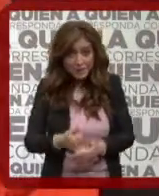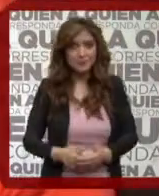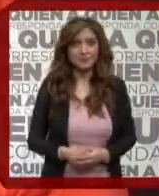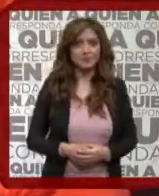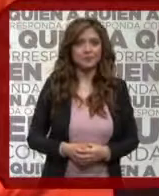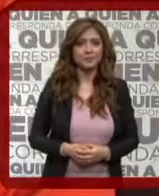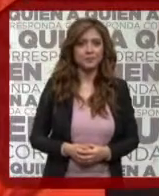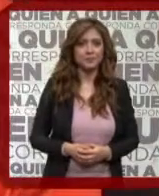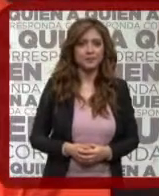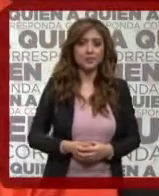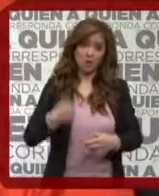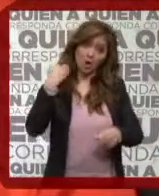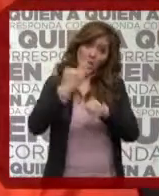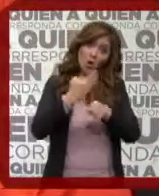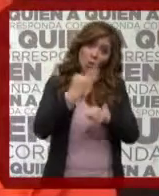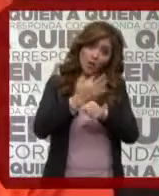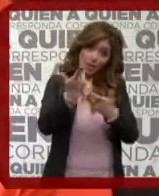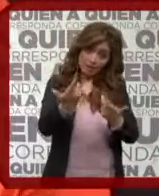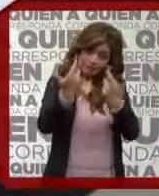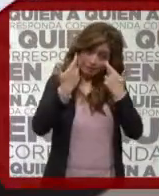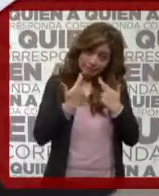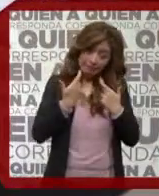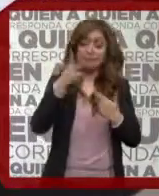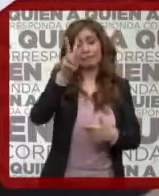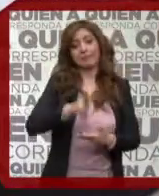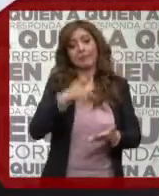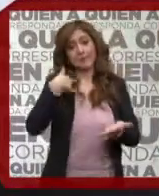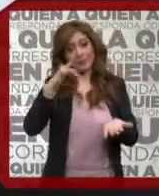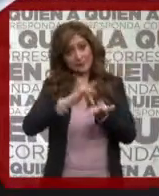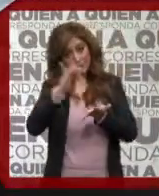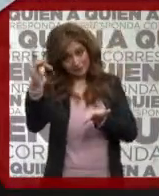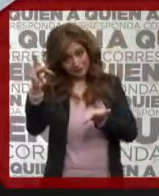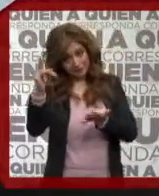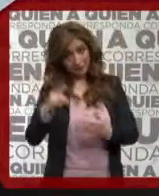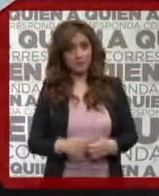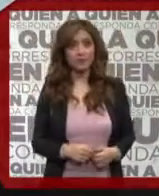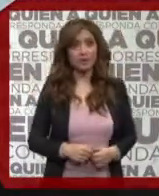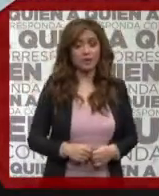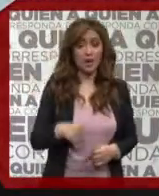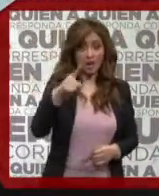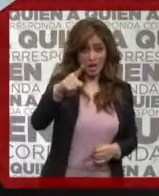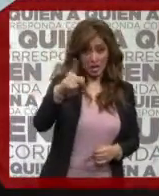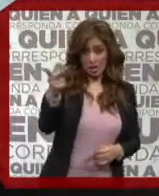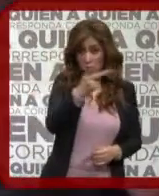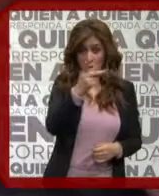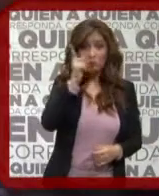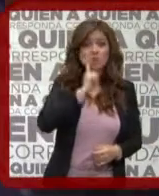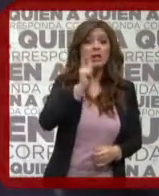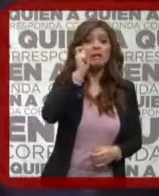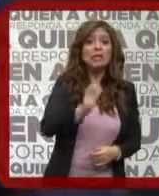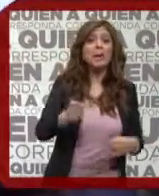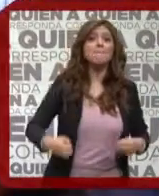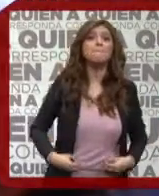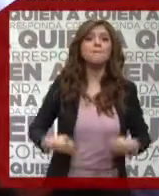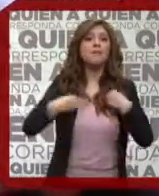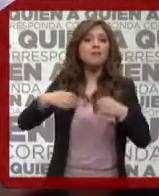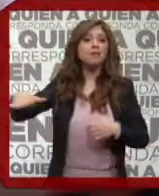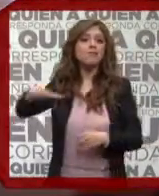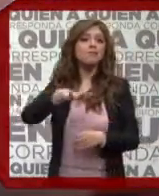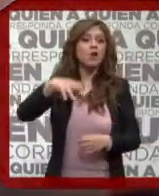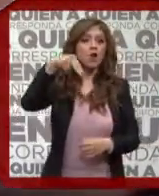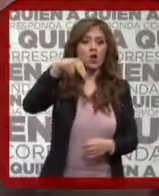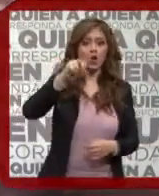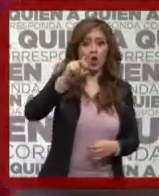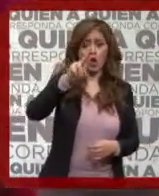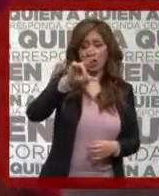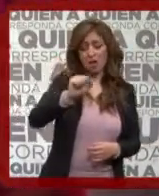puedan regalar y pues se les agradece. Estas dos mujeres tienen varias cosas en común. Son habitantes de Norias de Ojo Caliente.